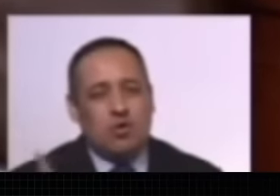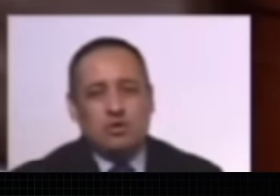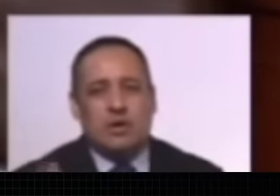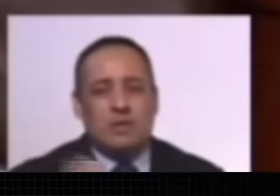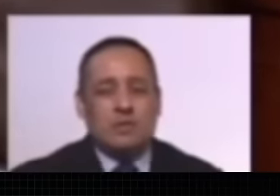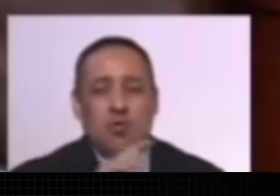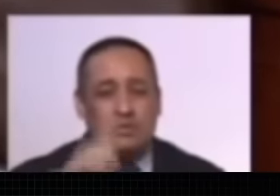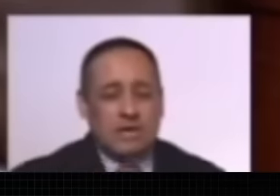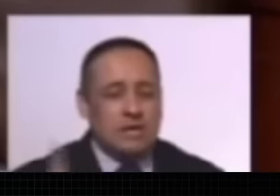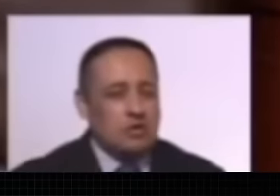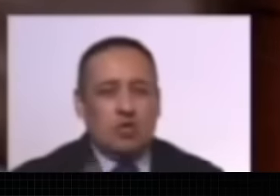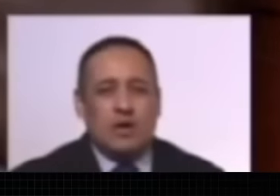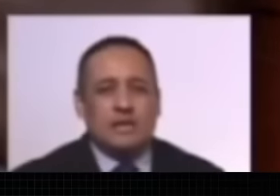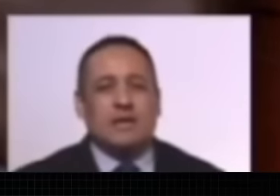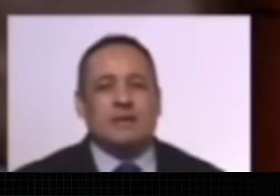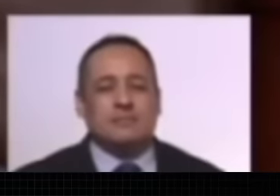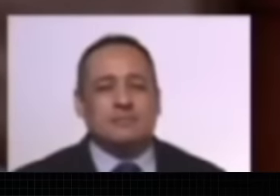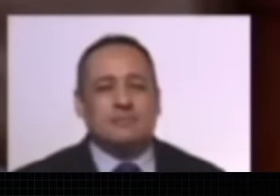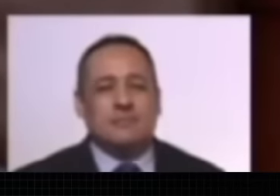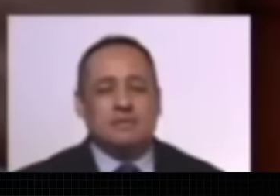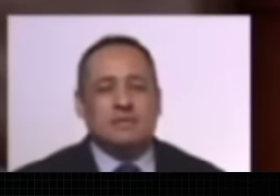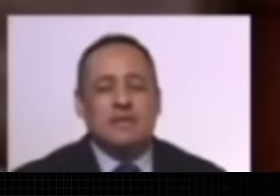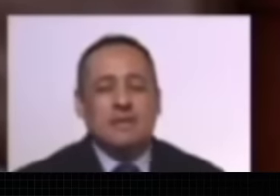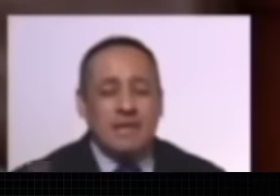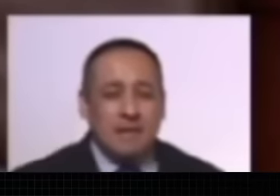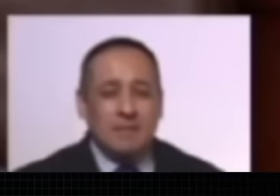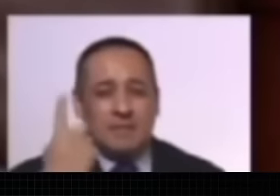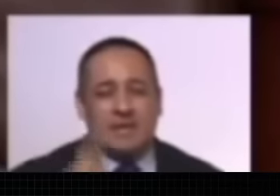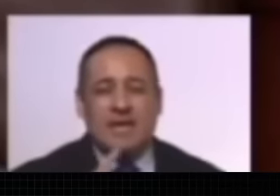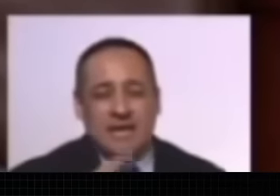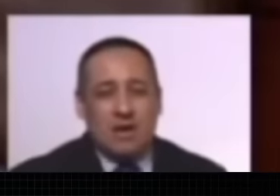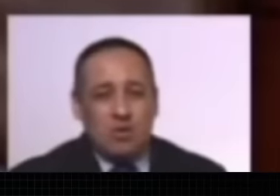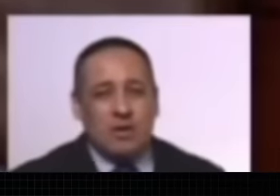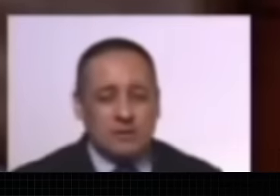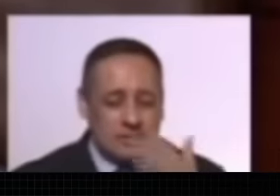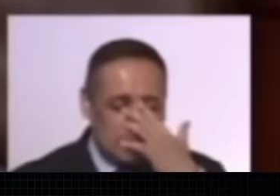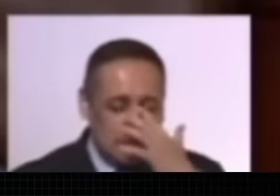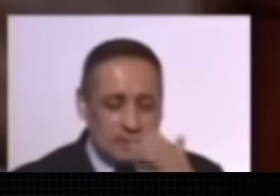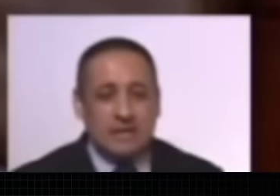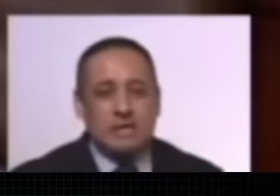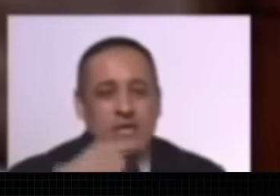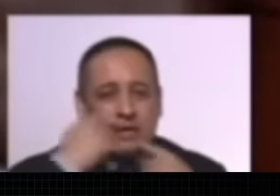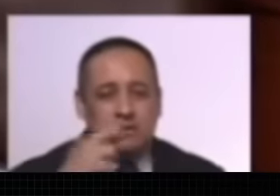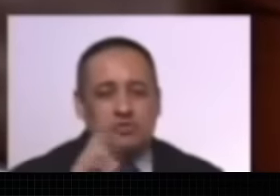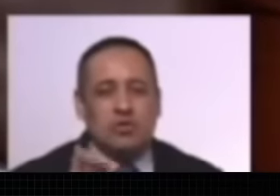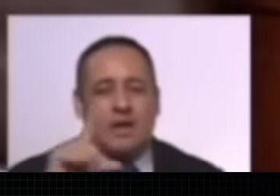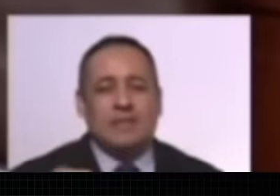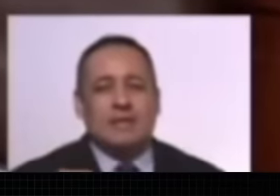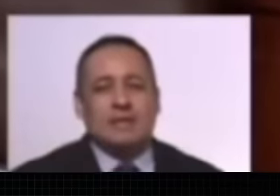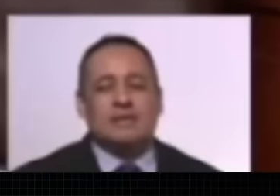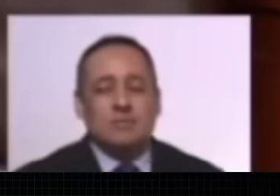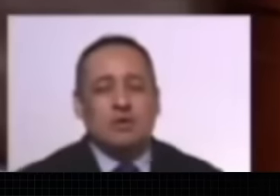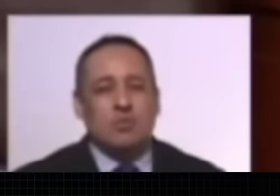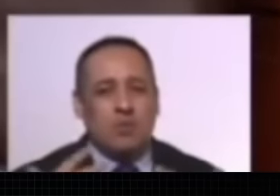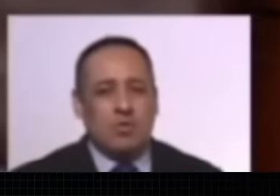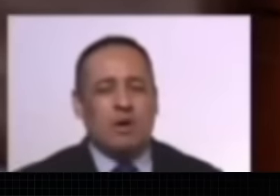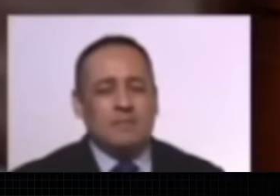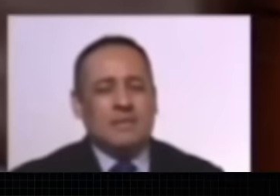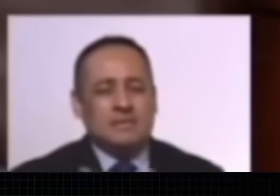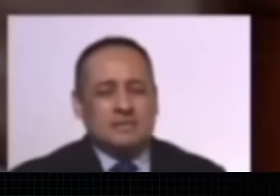con Ollanta, tampoco. La primera que se atreve es Zoraida Ábalos. Y yo como abogada me